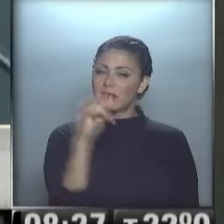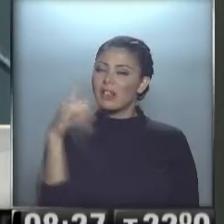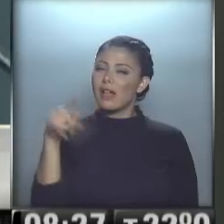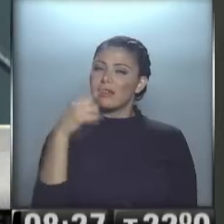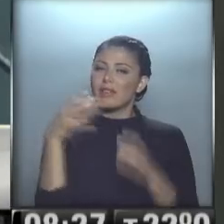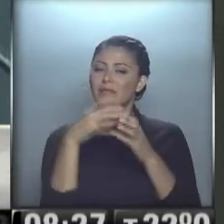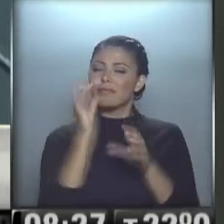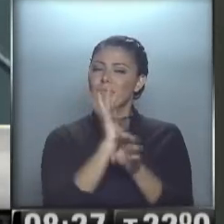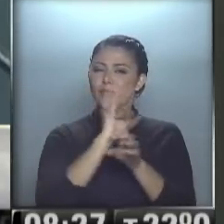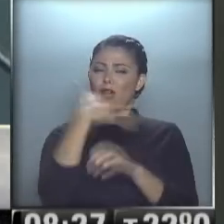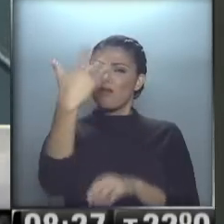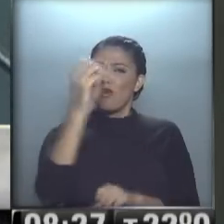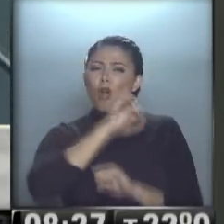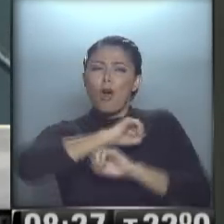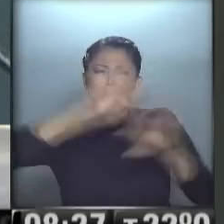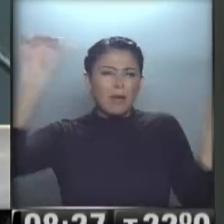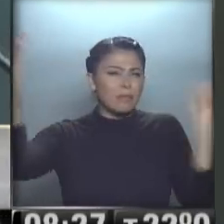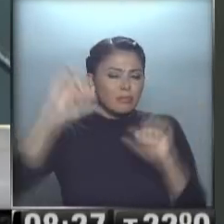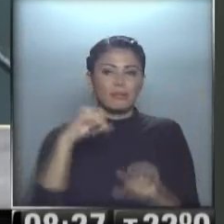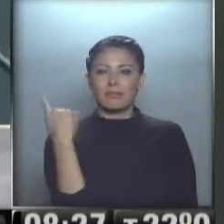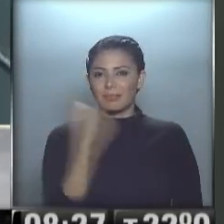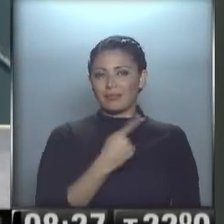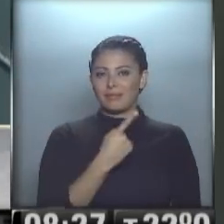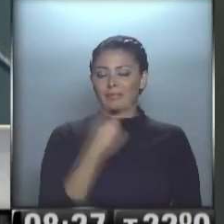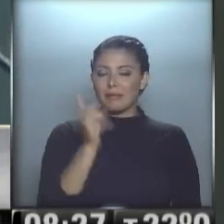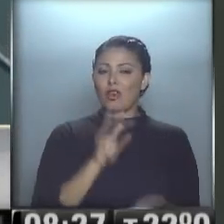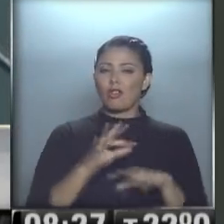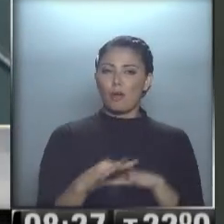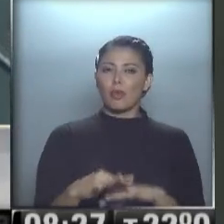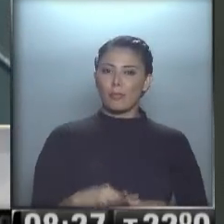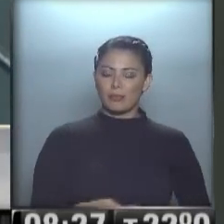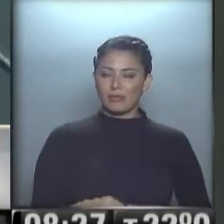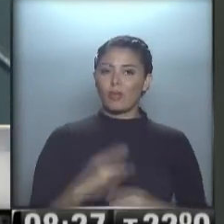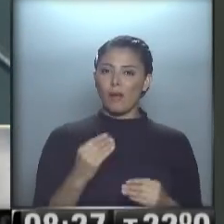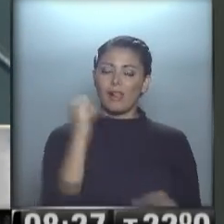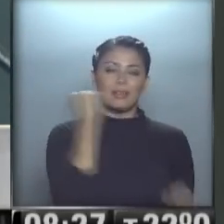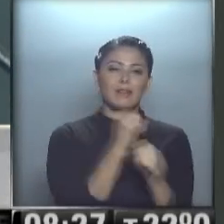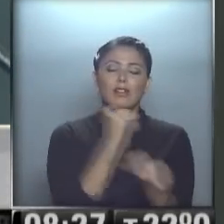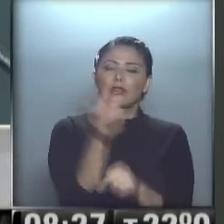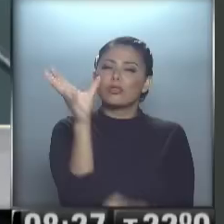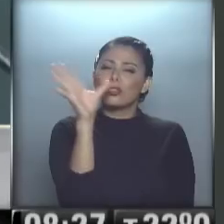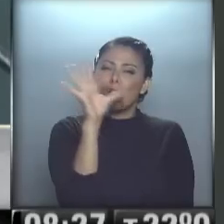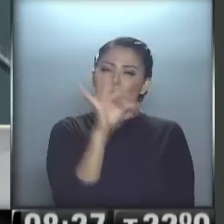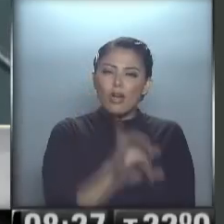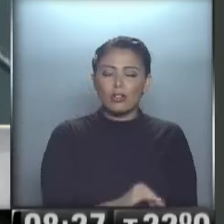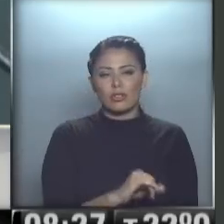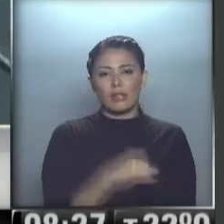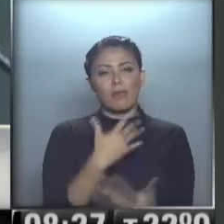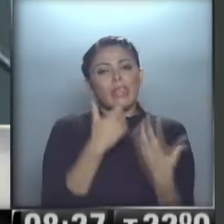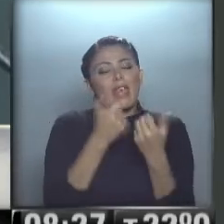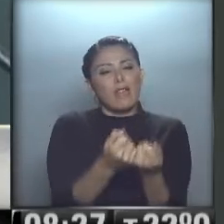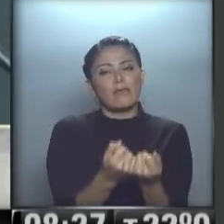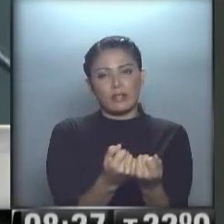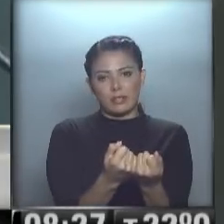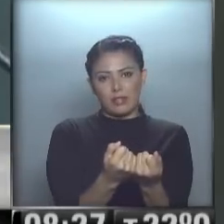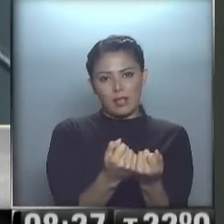carácter apocalípticos eh finalmente nosotros tenemos un gran compromiso que es trabajar día tras día para defender lo